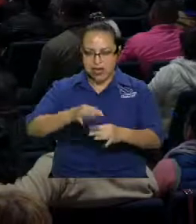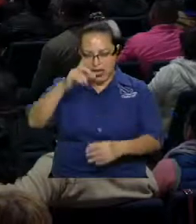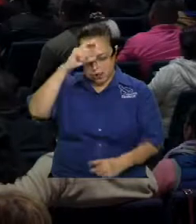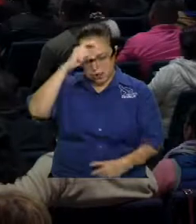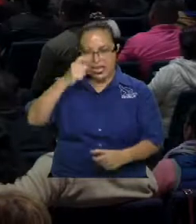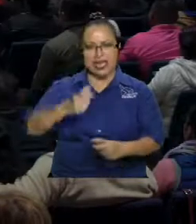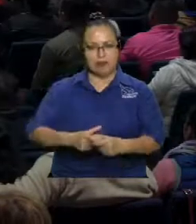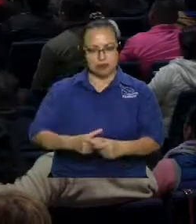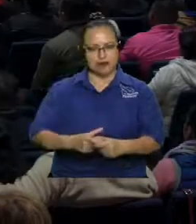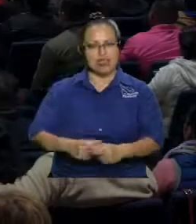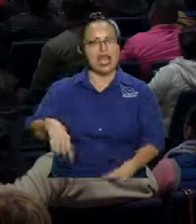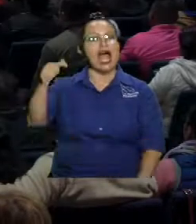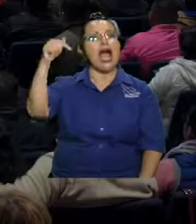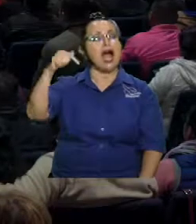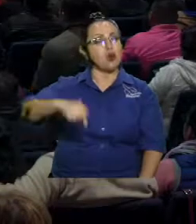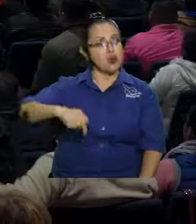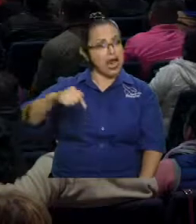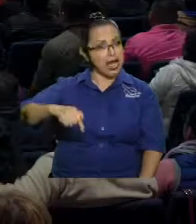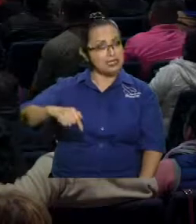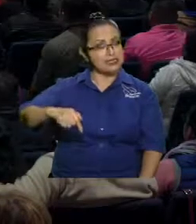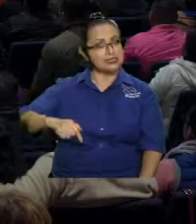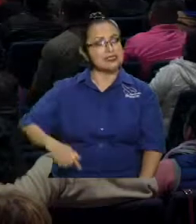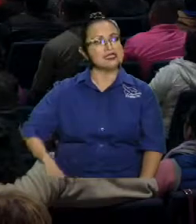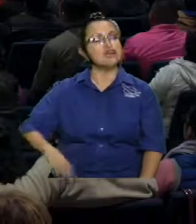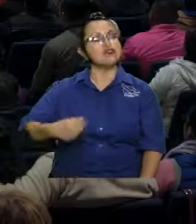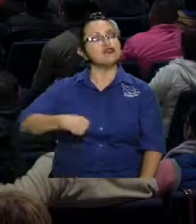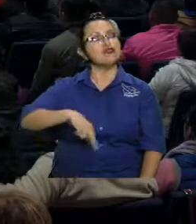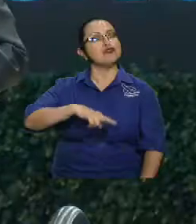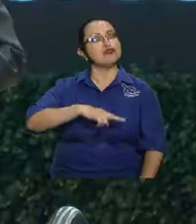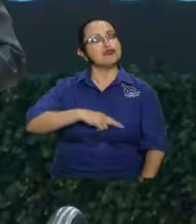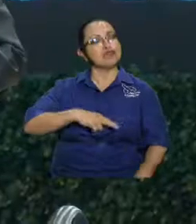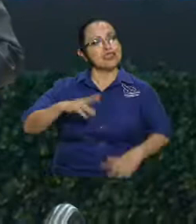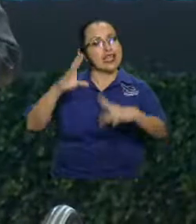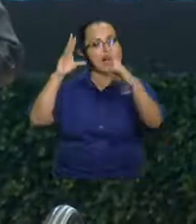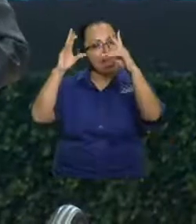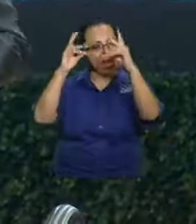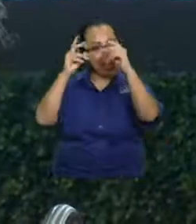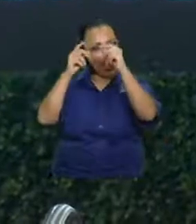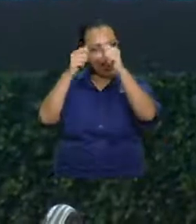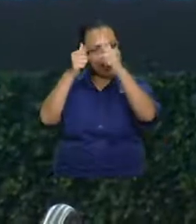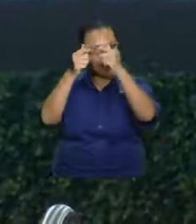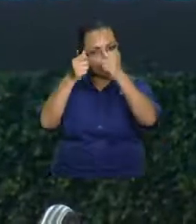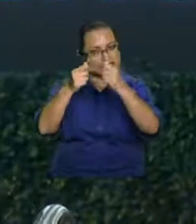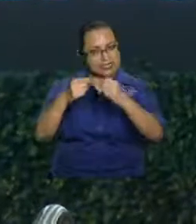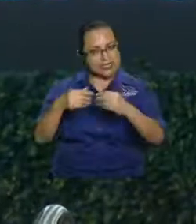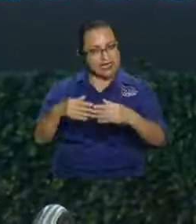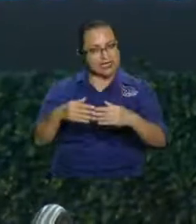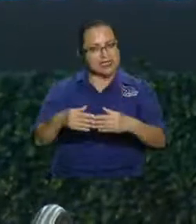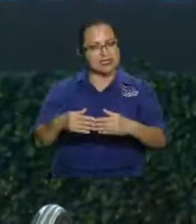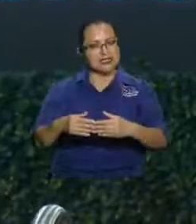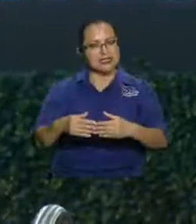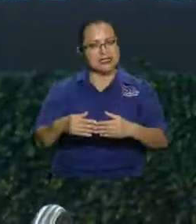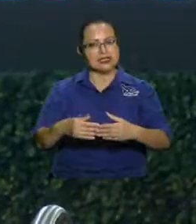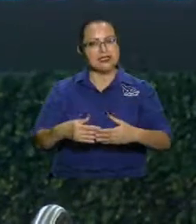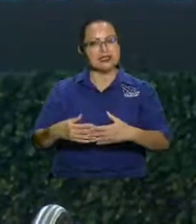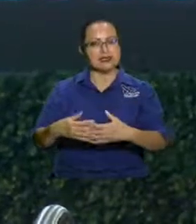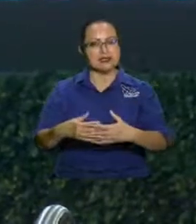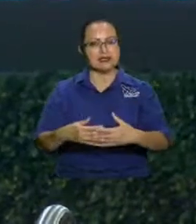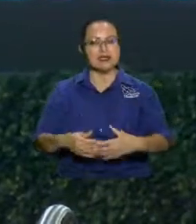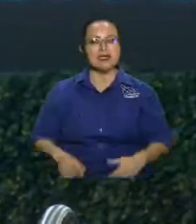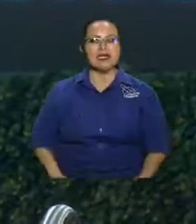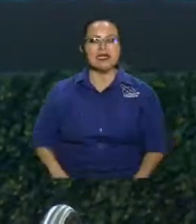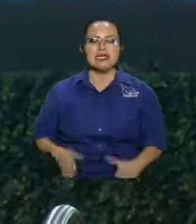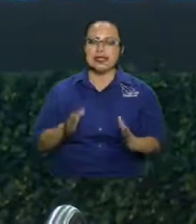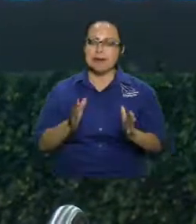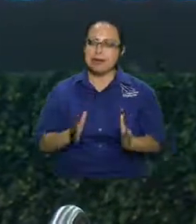Por la fe lo creemos. Ok. Ahora nos toca administrar. Y esta